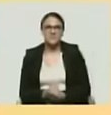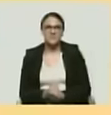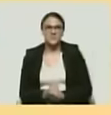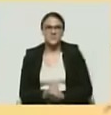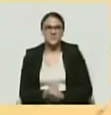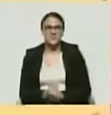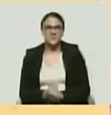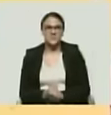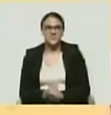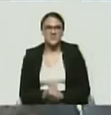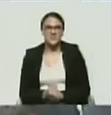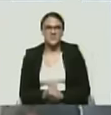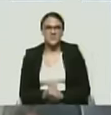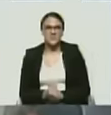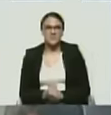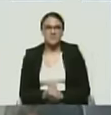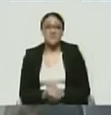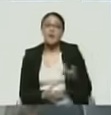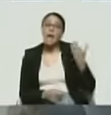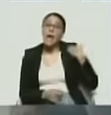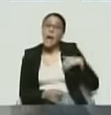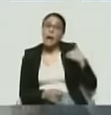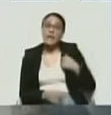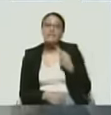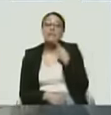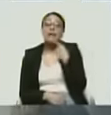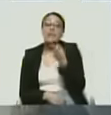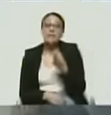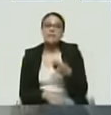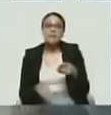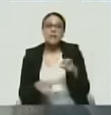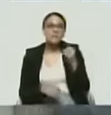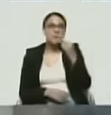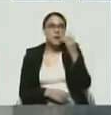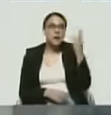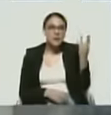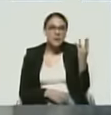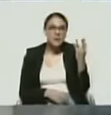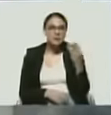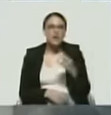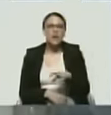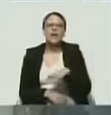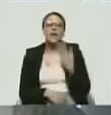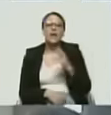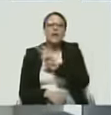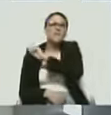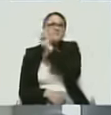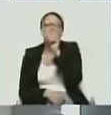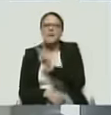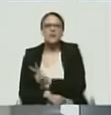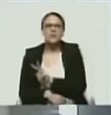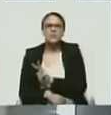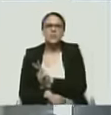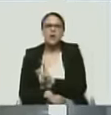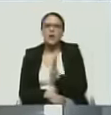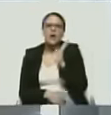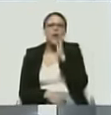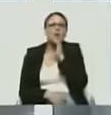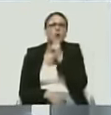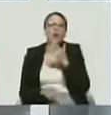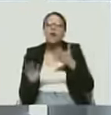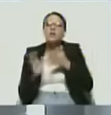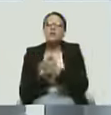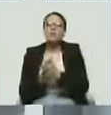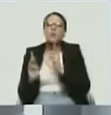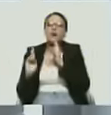Sí, sí, lo vi. Argentina ha dicho en varias oportunidades, teniendo en cuenta este tema, que Venezuela no le responde la solicitud de